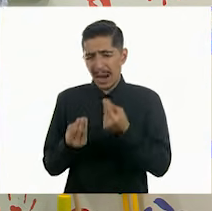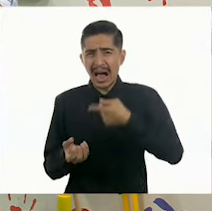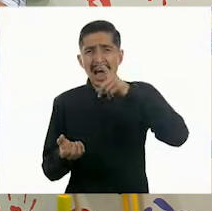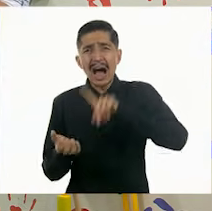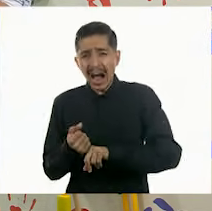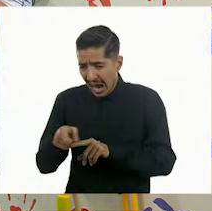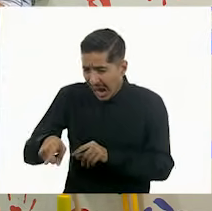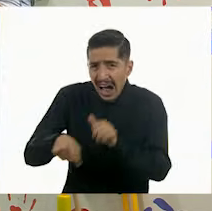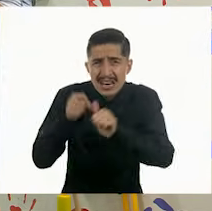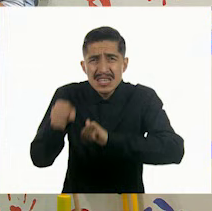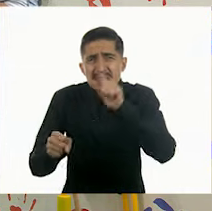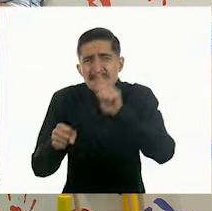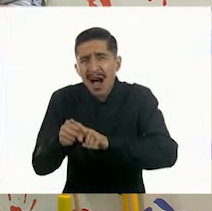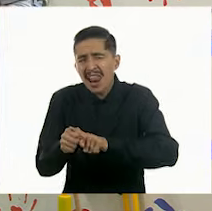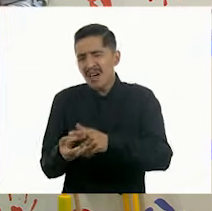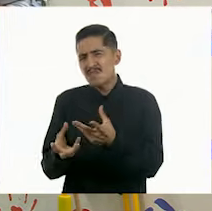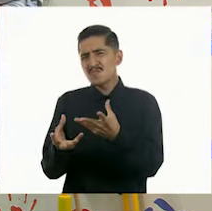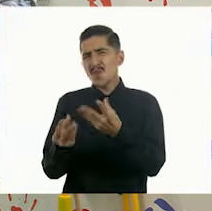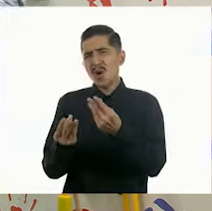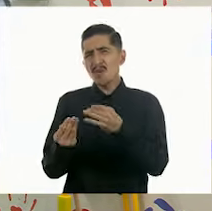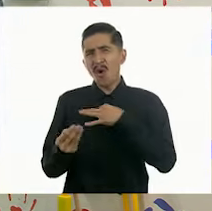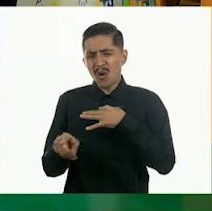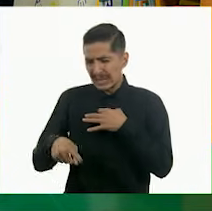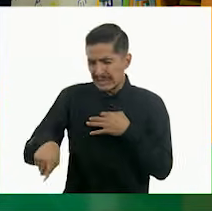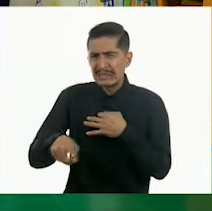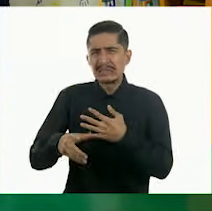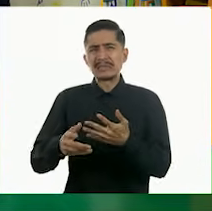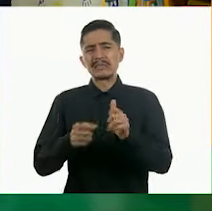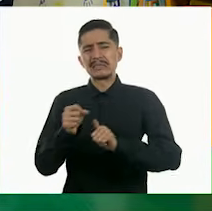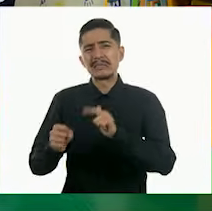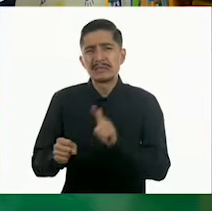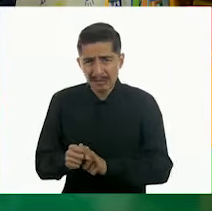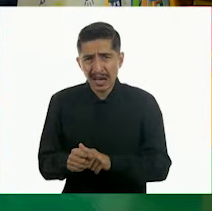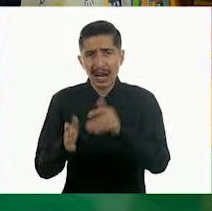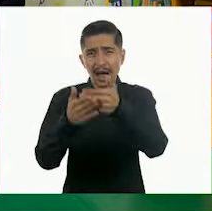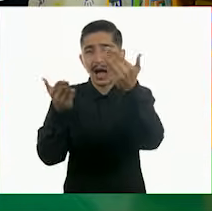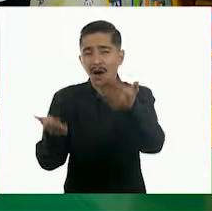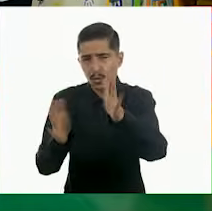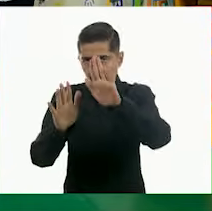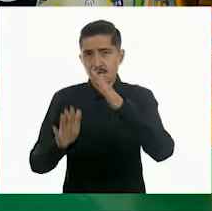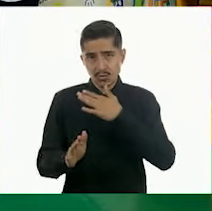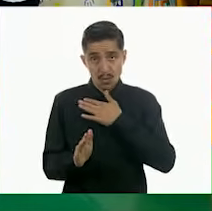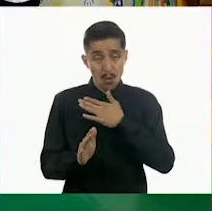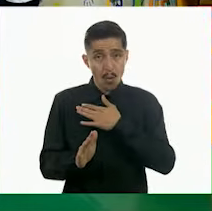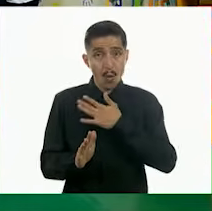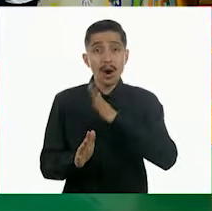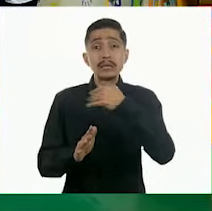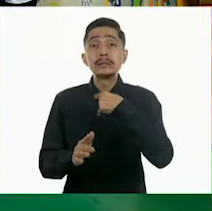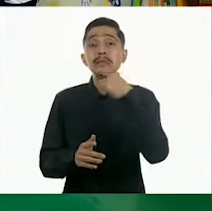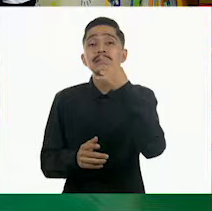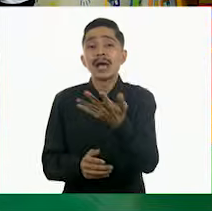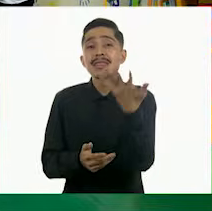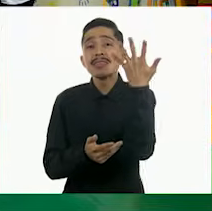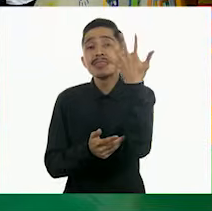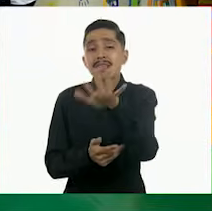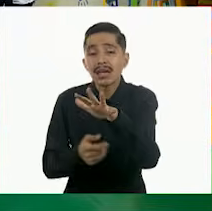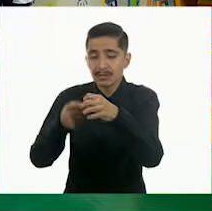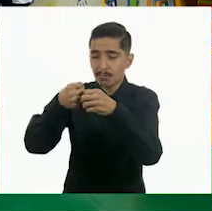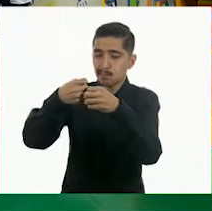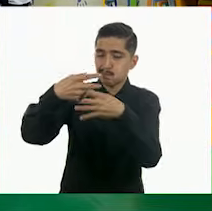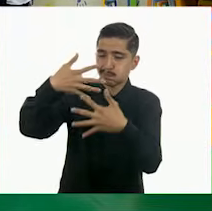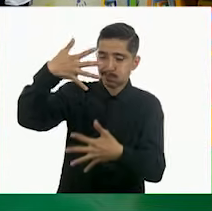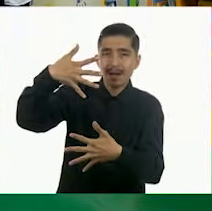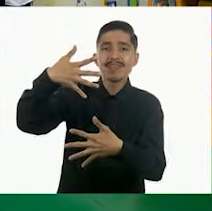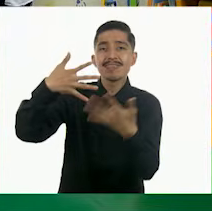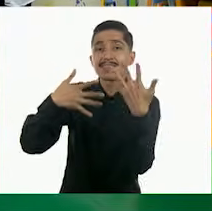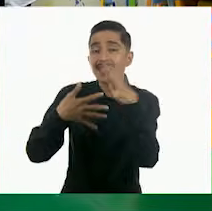mascotas. Tienes toda la razón. Ajá. Pero mira, yo te voy a dar ahorita 10 cuidados y para los